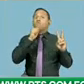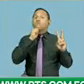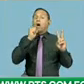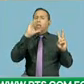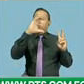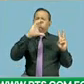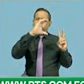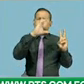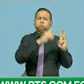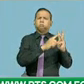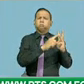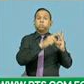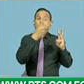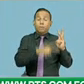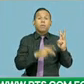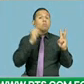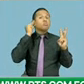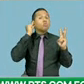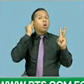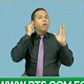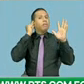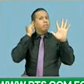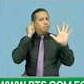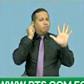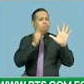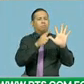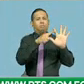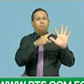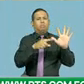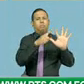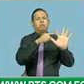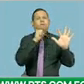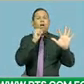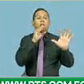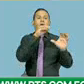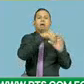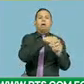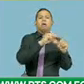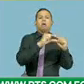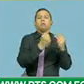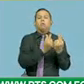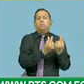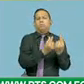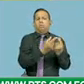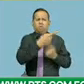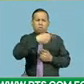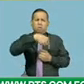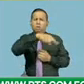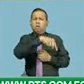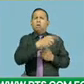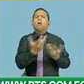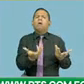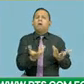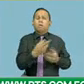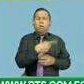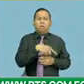asimismo de dos mujeres que formaban parte de la organización delictiva. Son personas que se encargan de